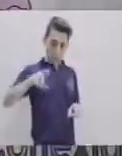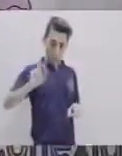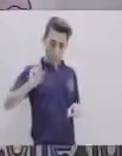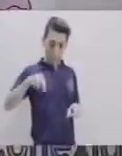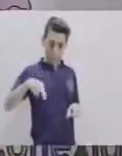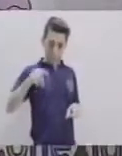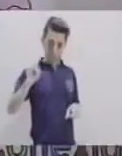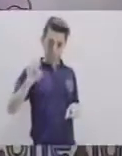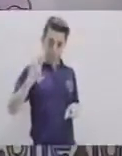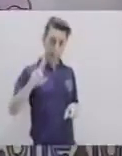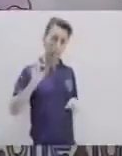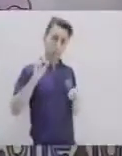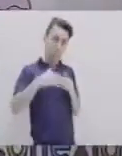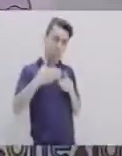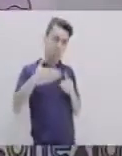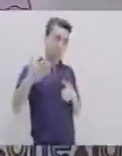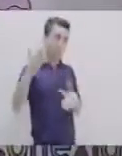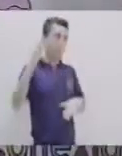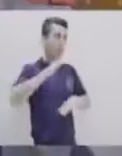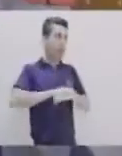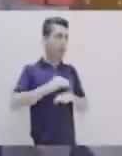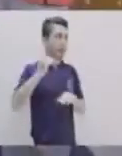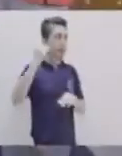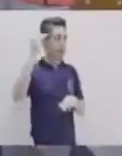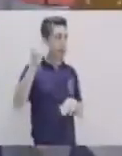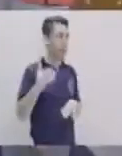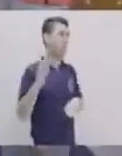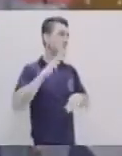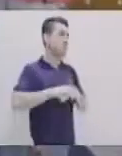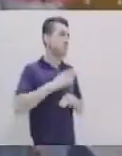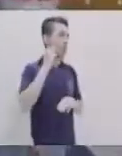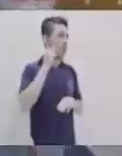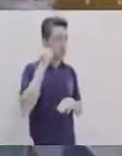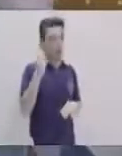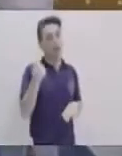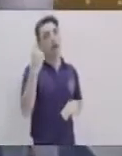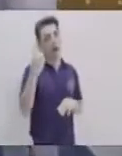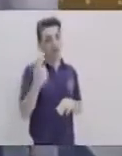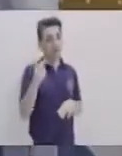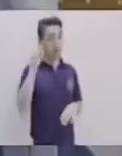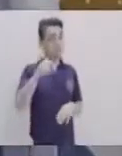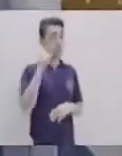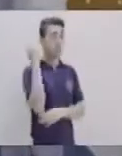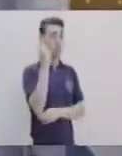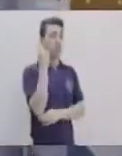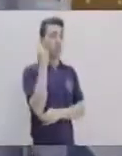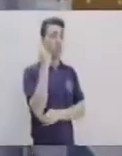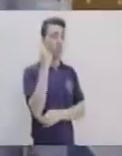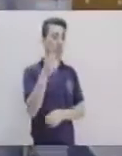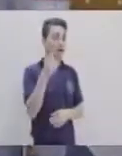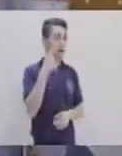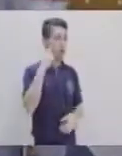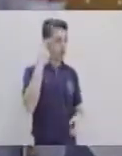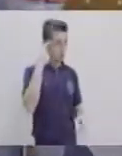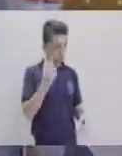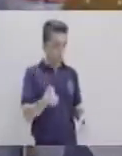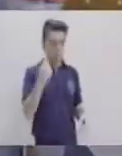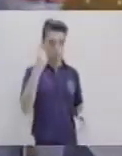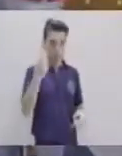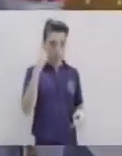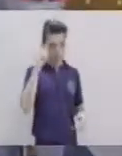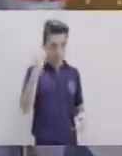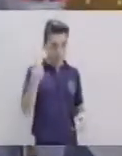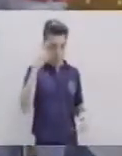conforme la edad y la experiencia puedes ir avanzando. Y tan importante que es la conexión, ¿verdad? Porque muchas veces pues uno recuerda cuando le toca estudiar para